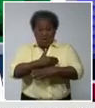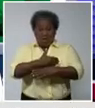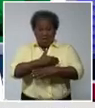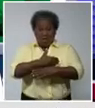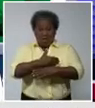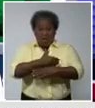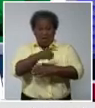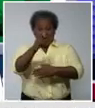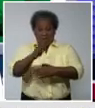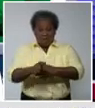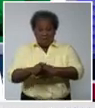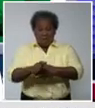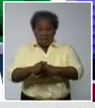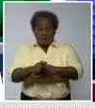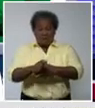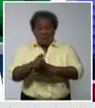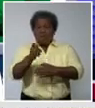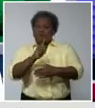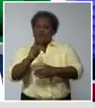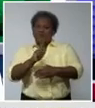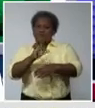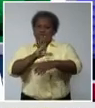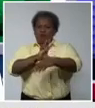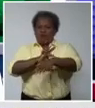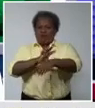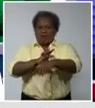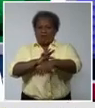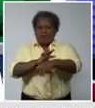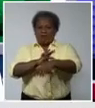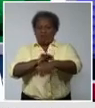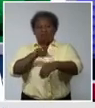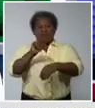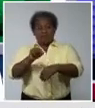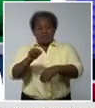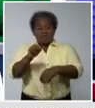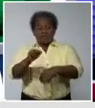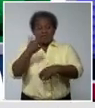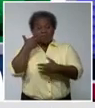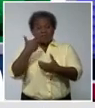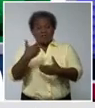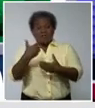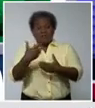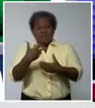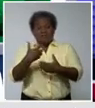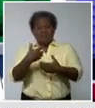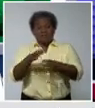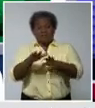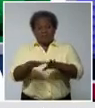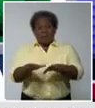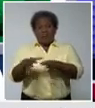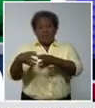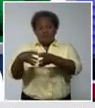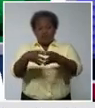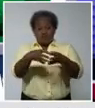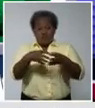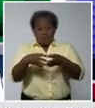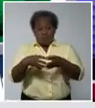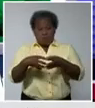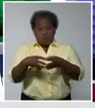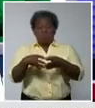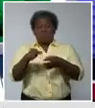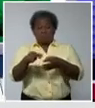las personas no caigan. Y creo que eso es lo más importante, evitar que los grupos de tanto riesgo, que ya los